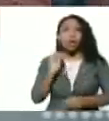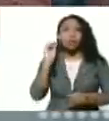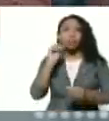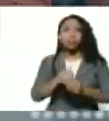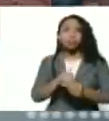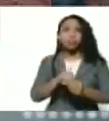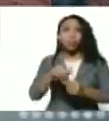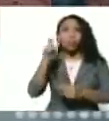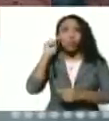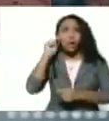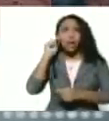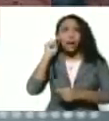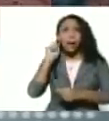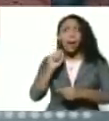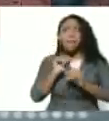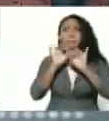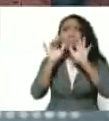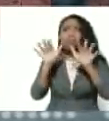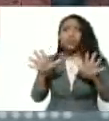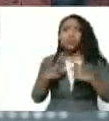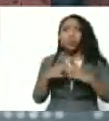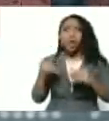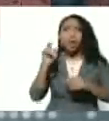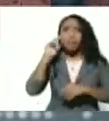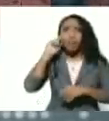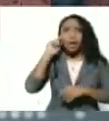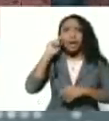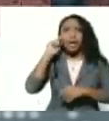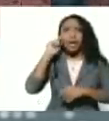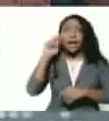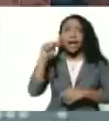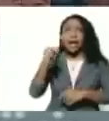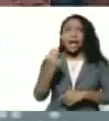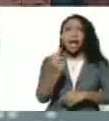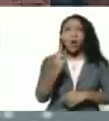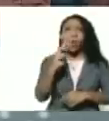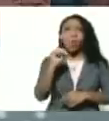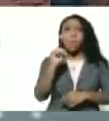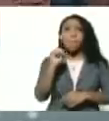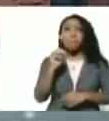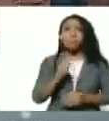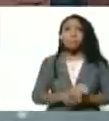Mujeres, bendito entre todas las mujeres. Naúm, adelante.